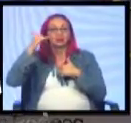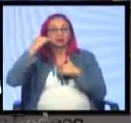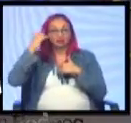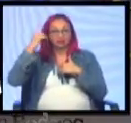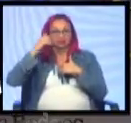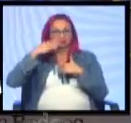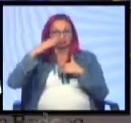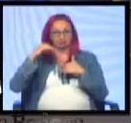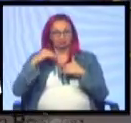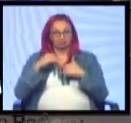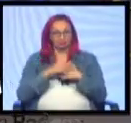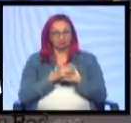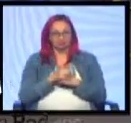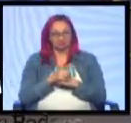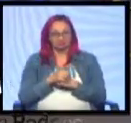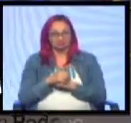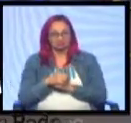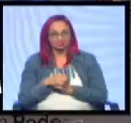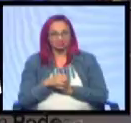Desamparados. Muy buenas noches, don Álvaro.